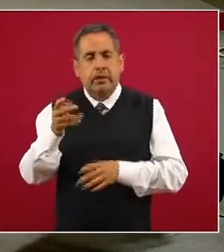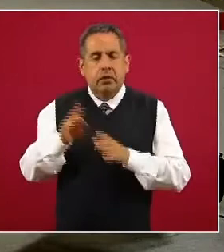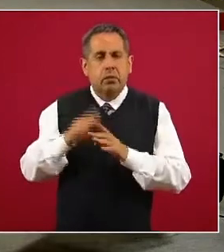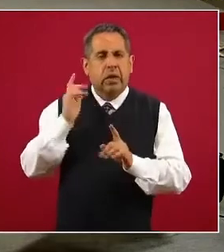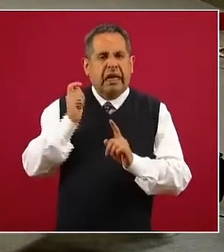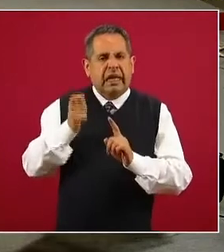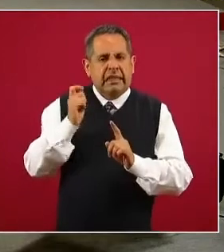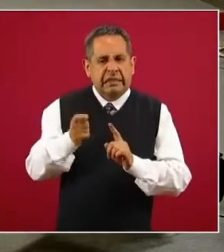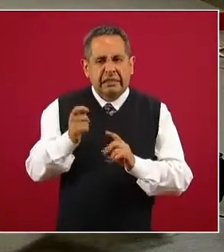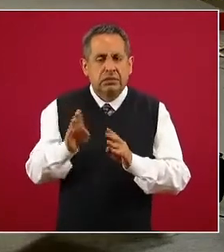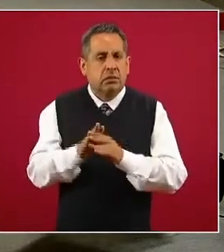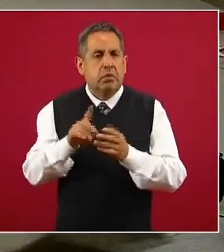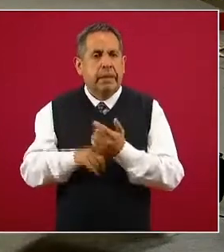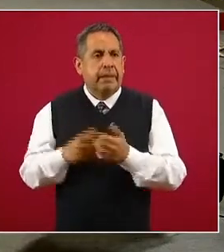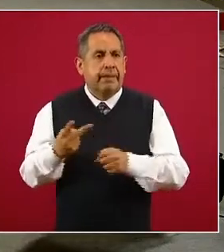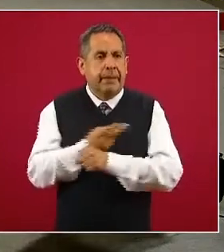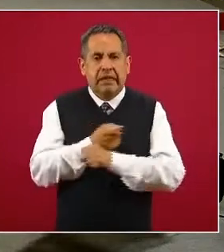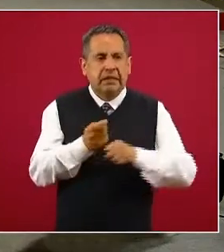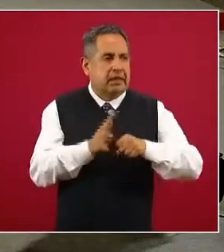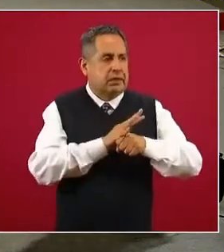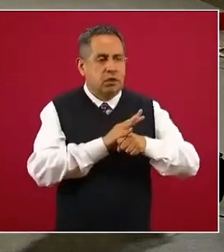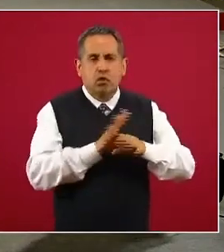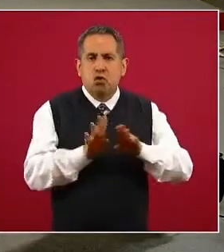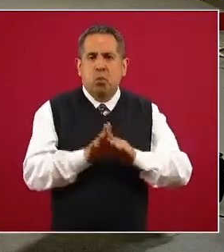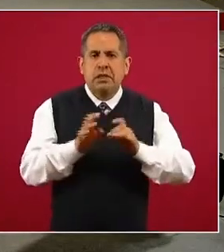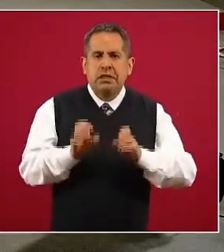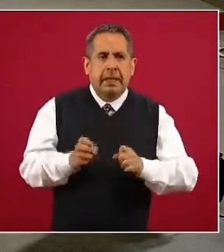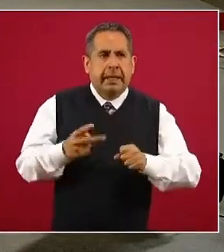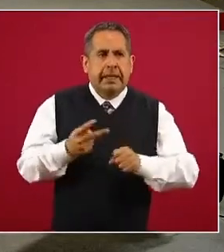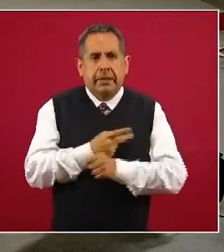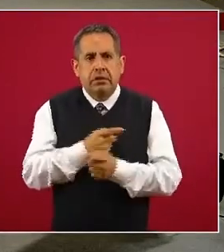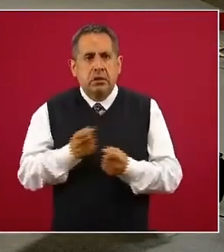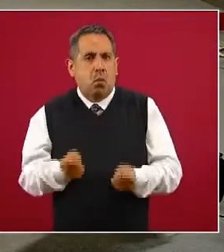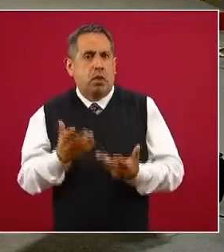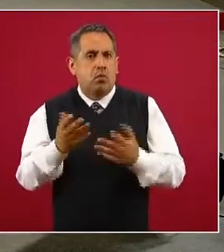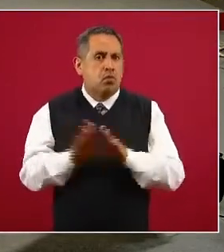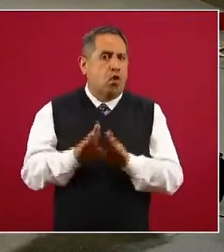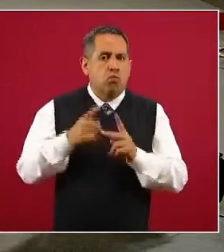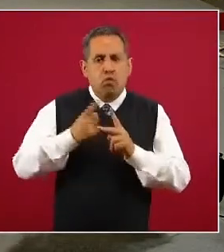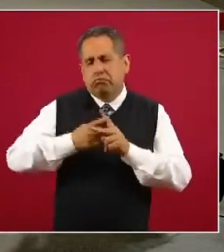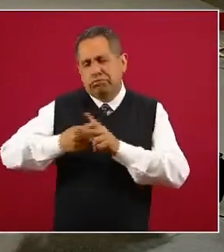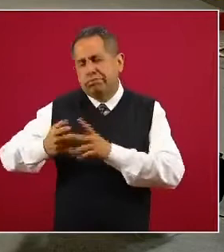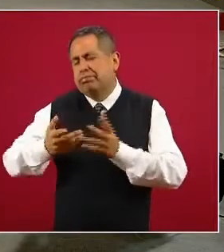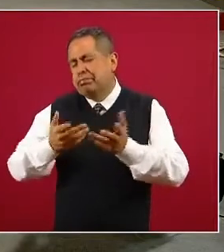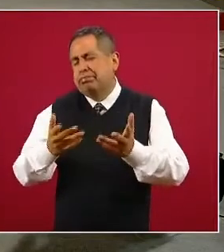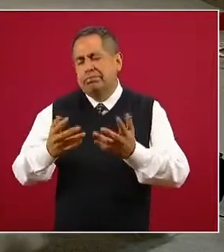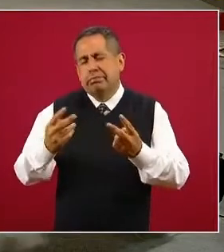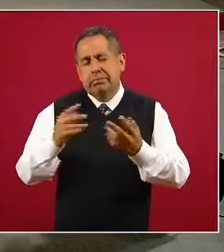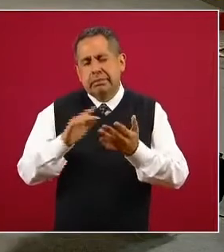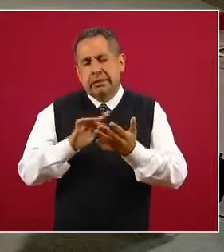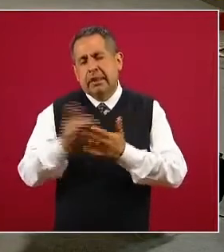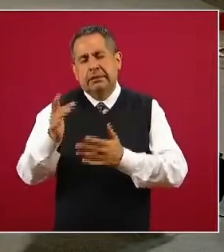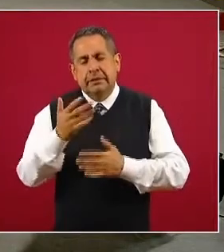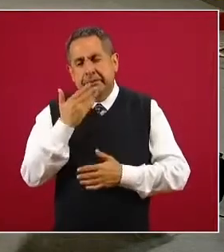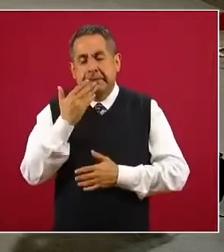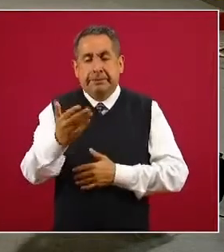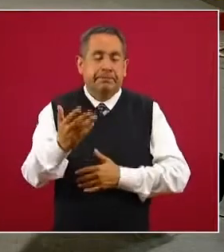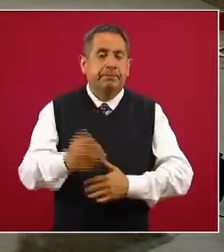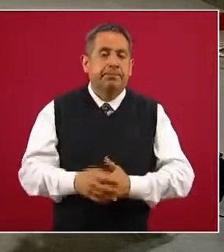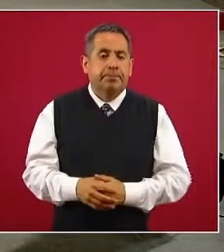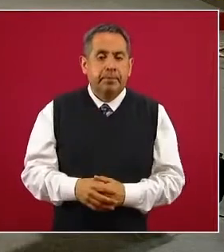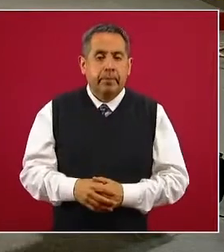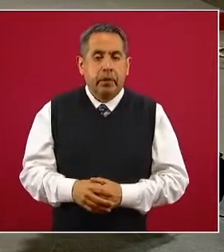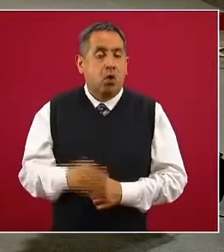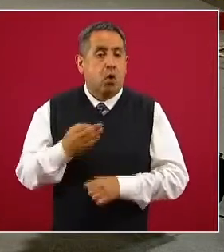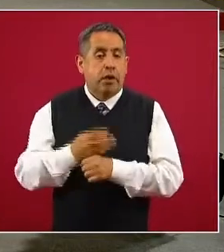enterarse, actualizarse de la situación de cómo se está comportando la epidemia de COVID-19 en México.